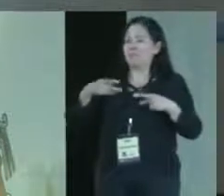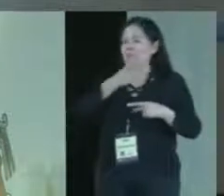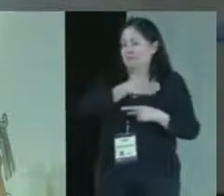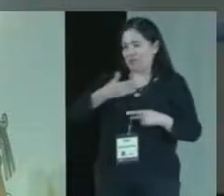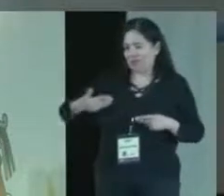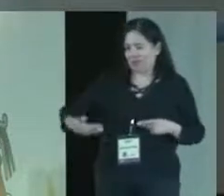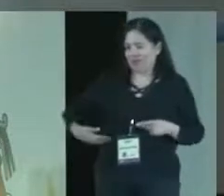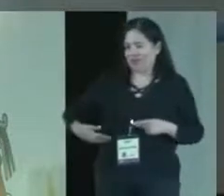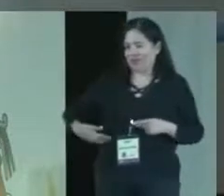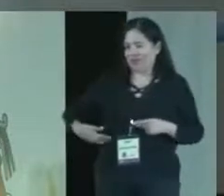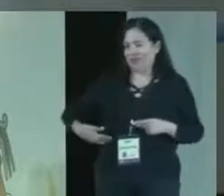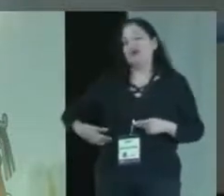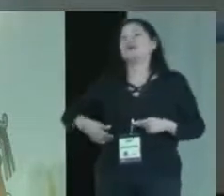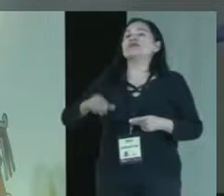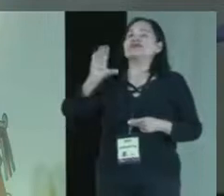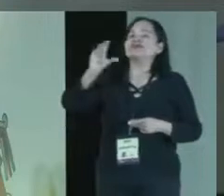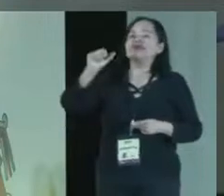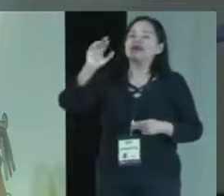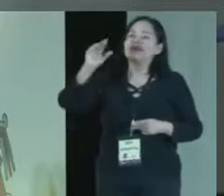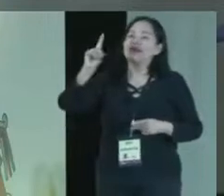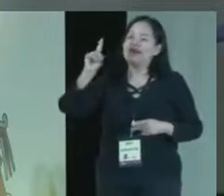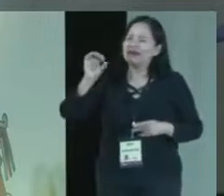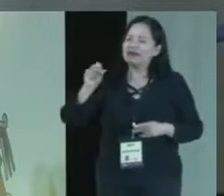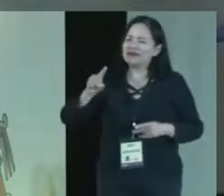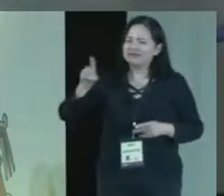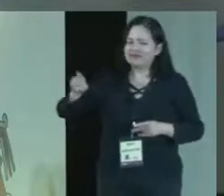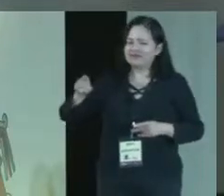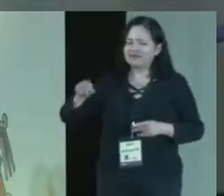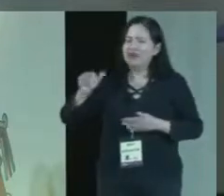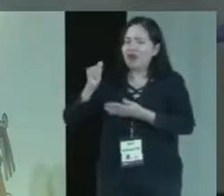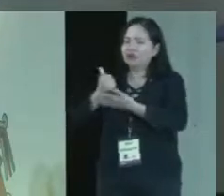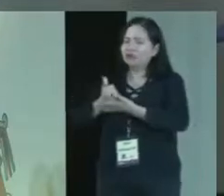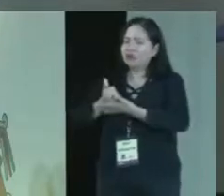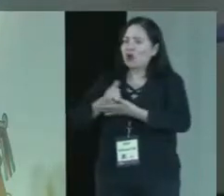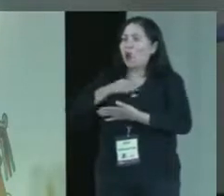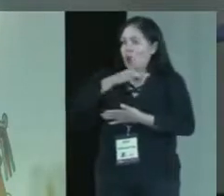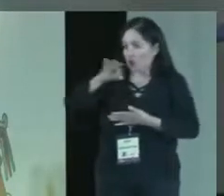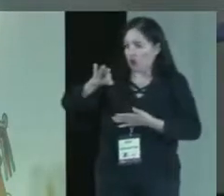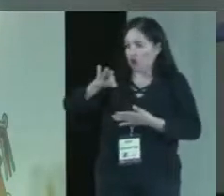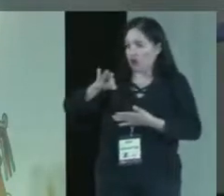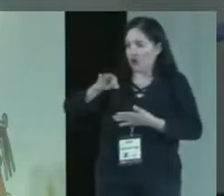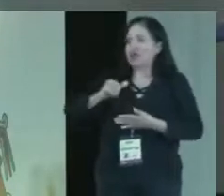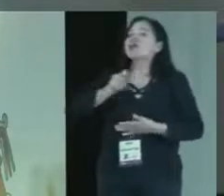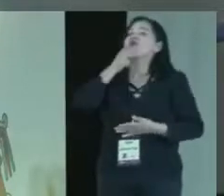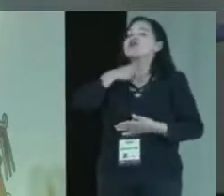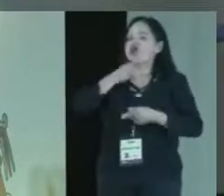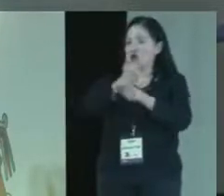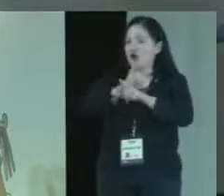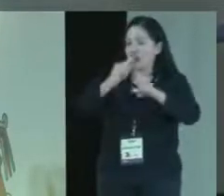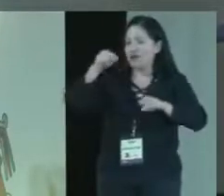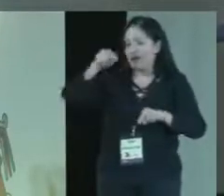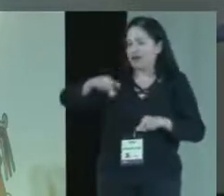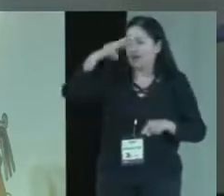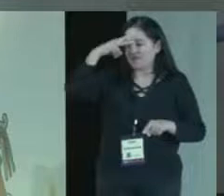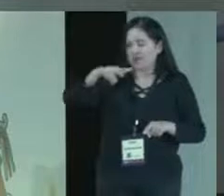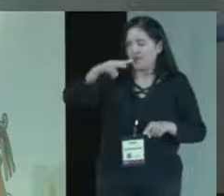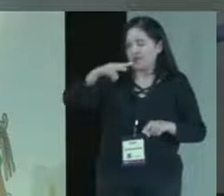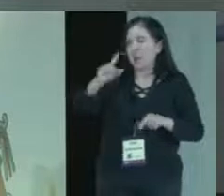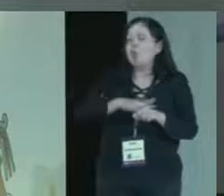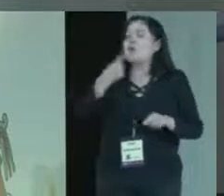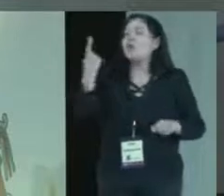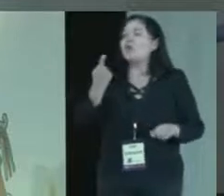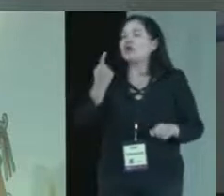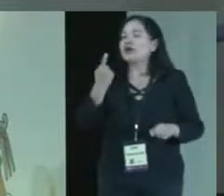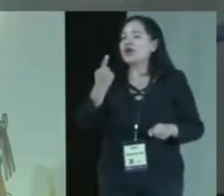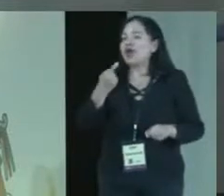él lo pudo hacer, entre otras cosas, porque había una base, desde luego porque era un estadista de gran nivel, pero porque había